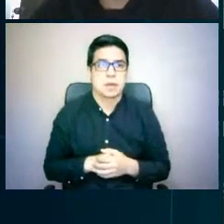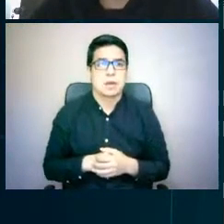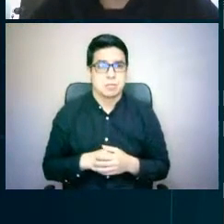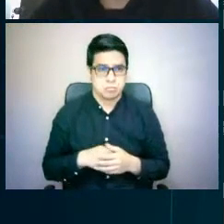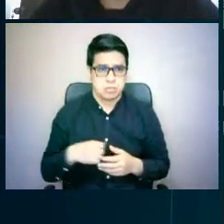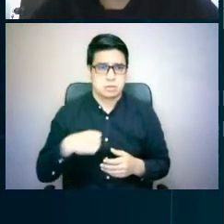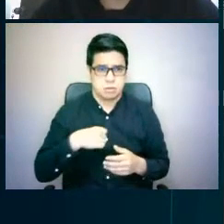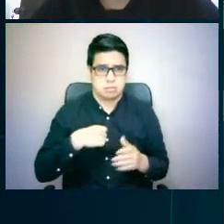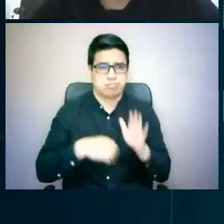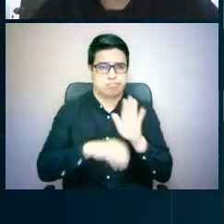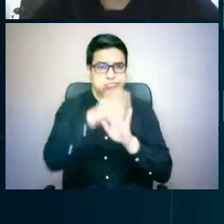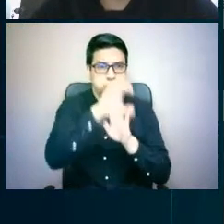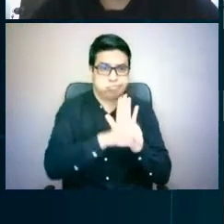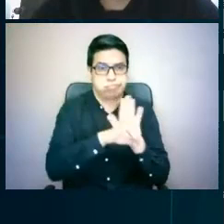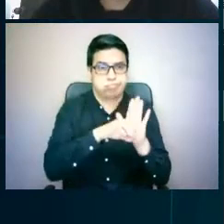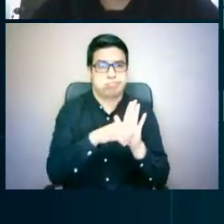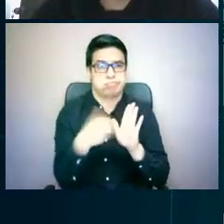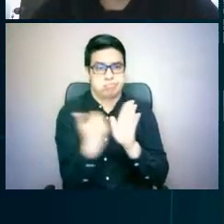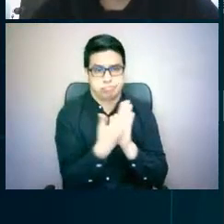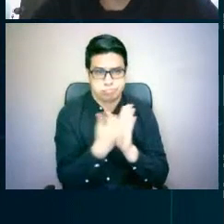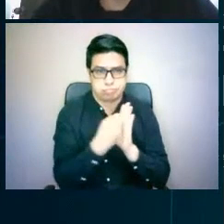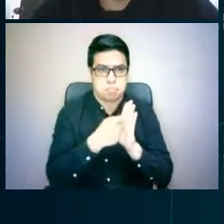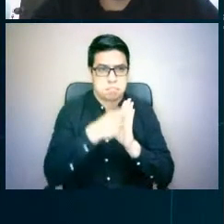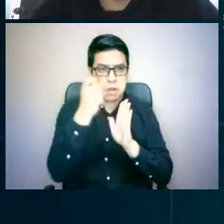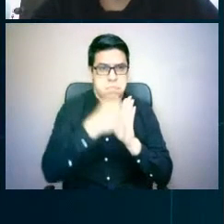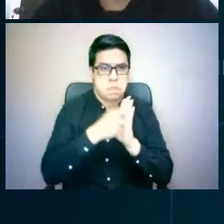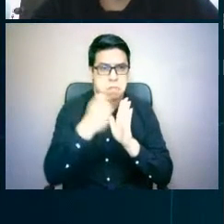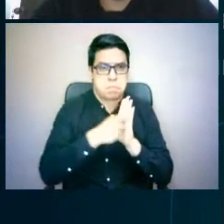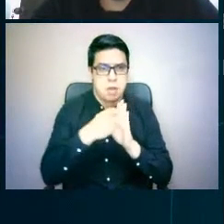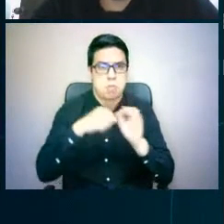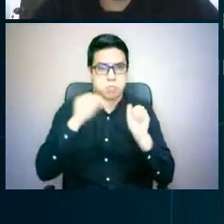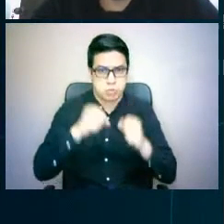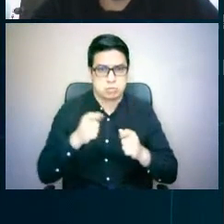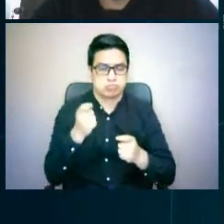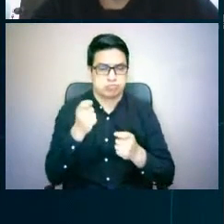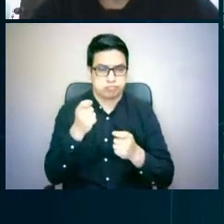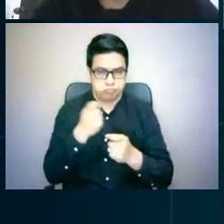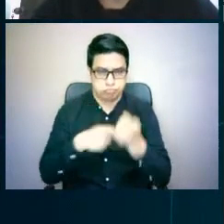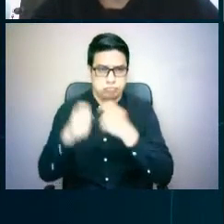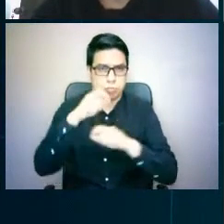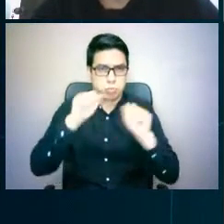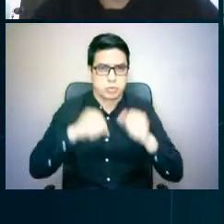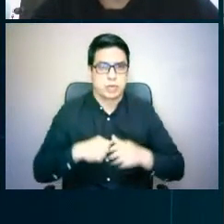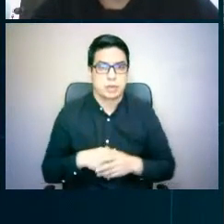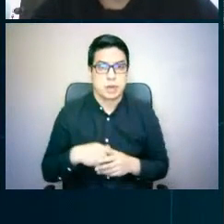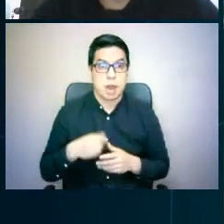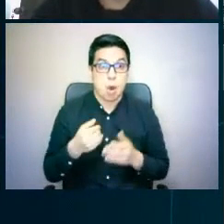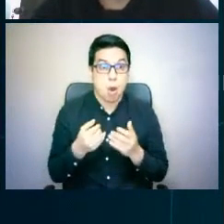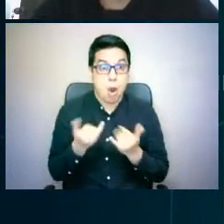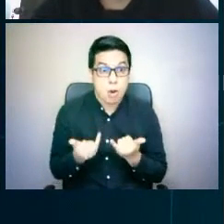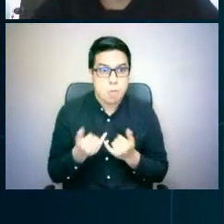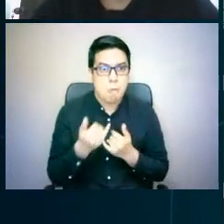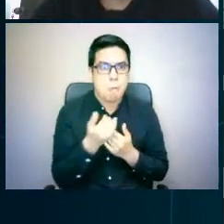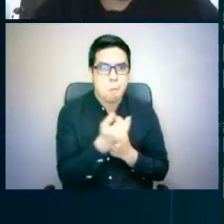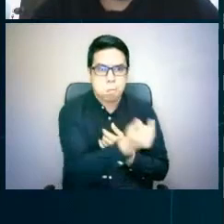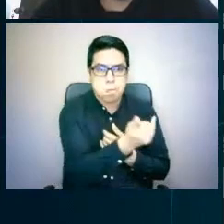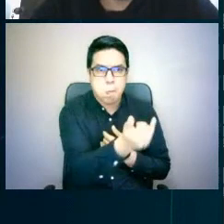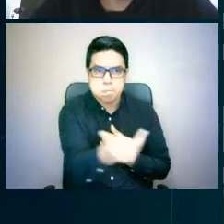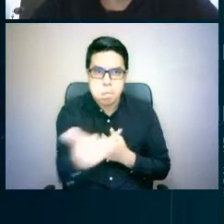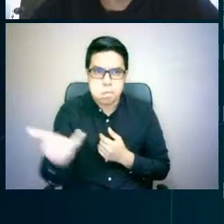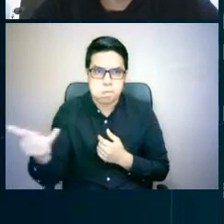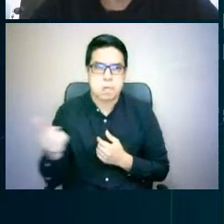comercializable. Tiene hasta el momento 18 bahías instaladas. Cuenta con tecnología de